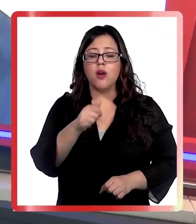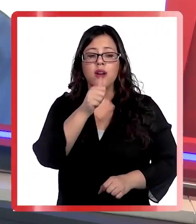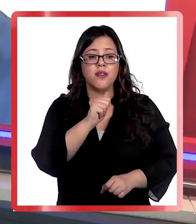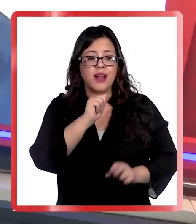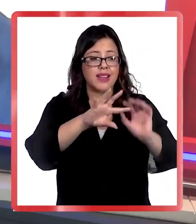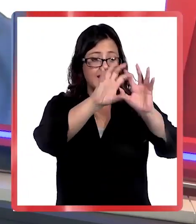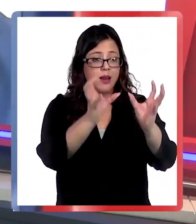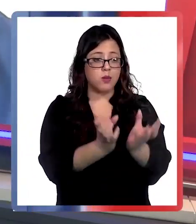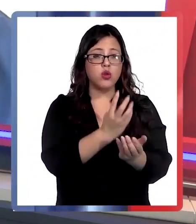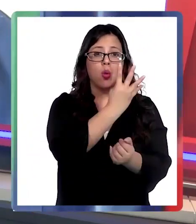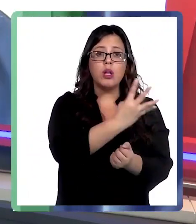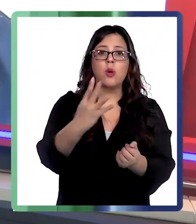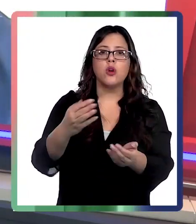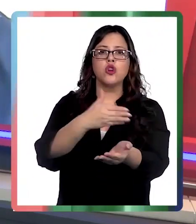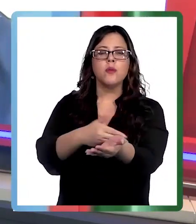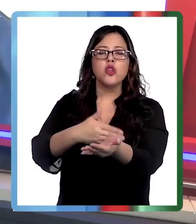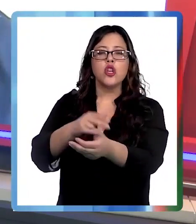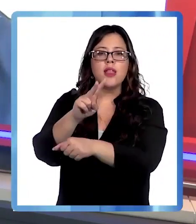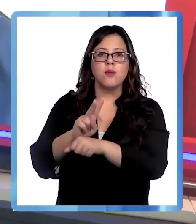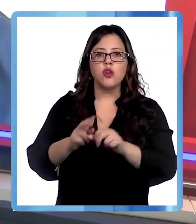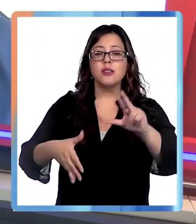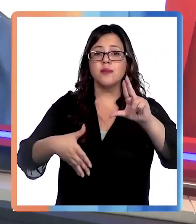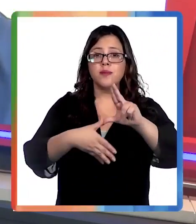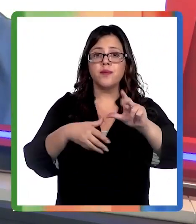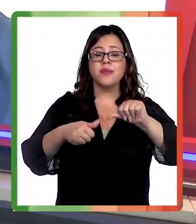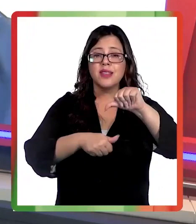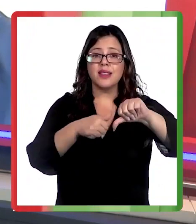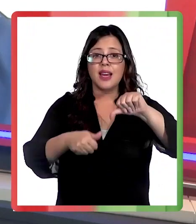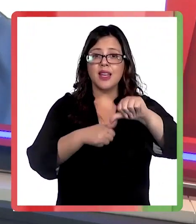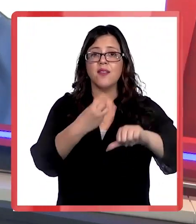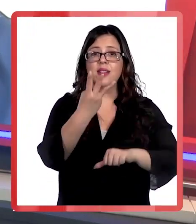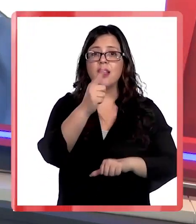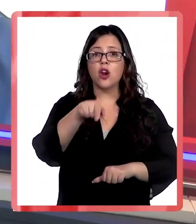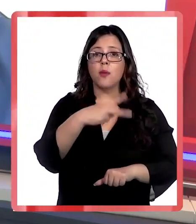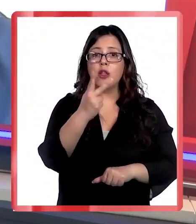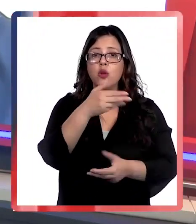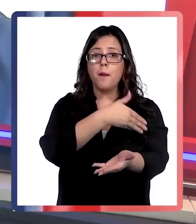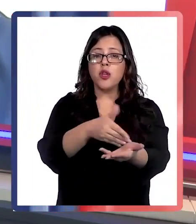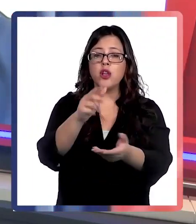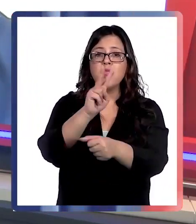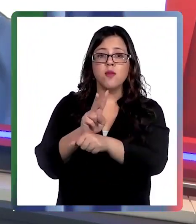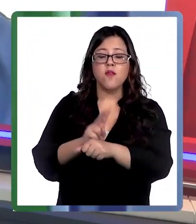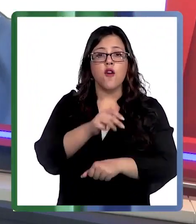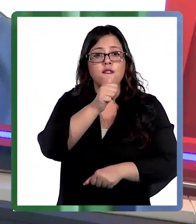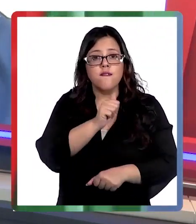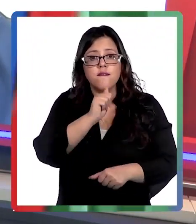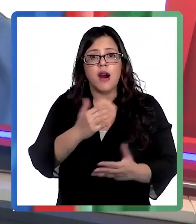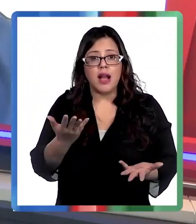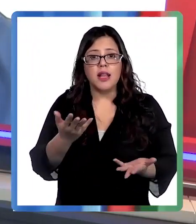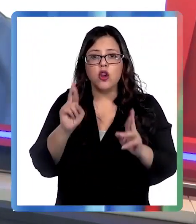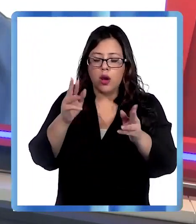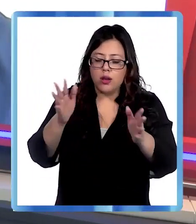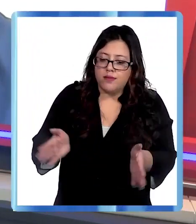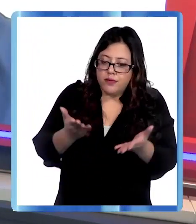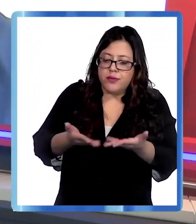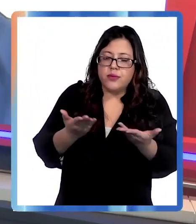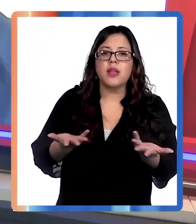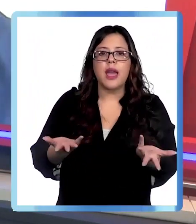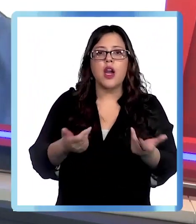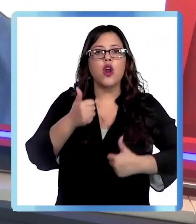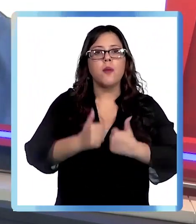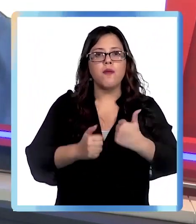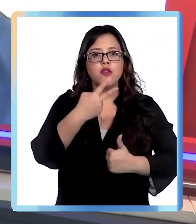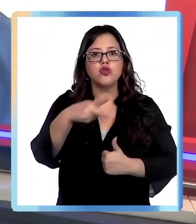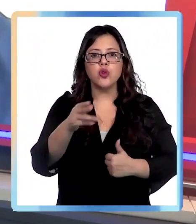mundo faltan 44 millones de profesores y en América Latina y el Caribe 3,2 millones de profesores que estén entusiasmados con